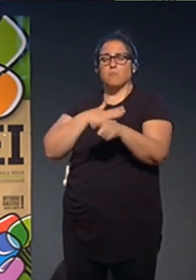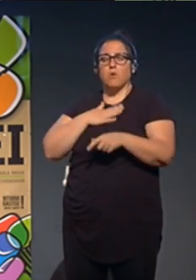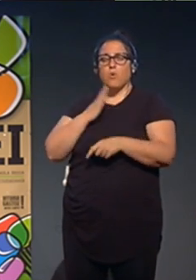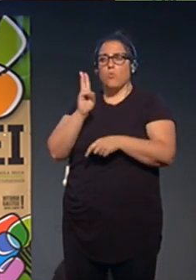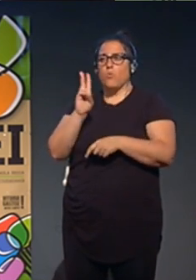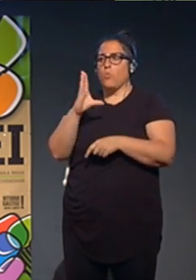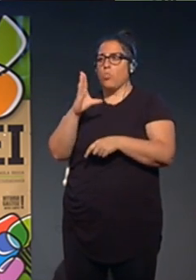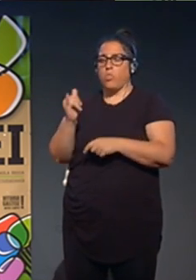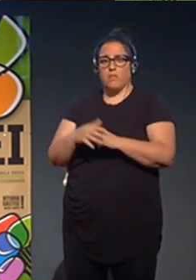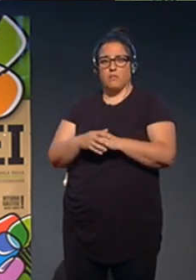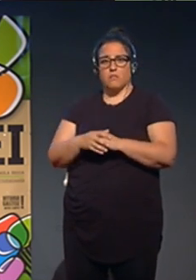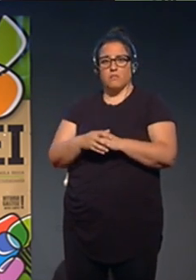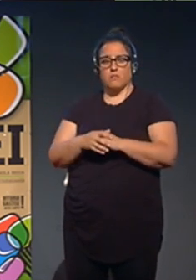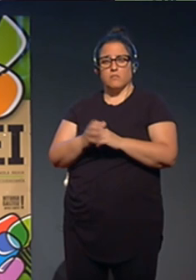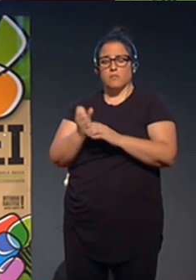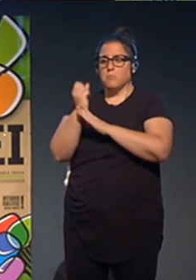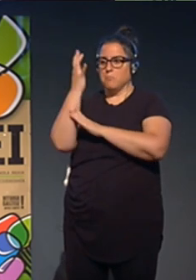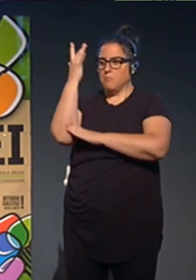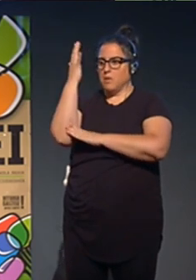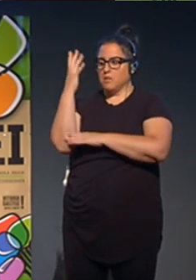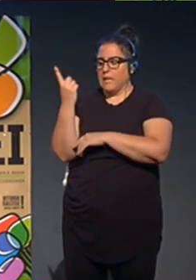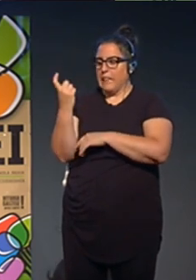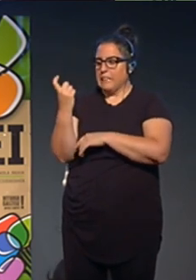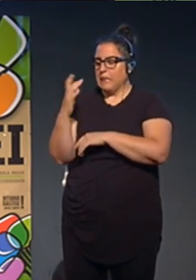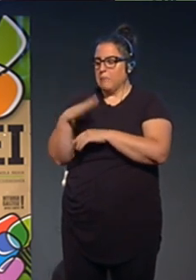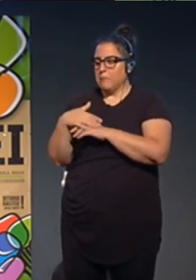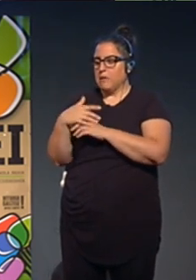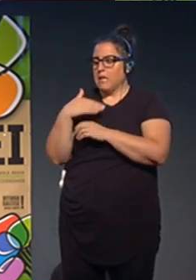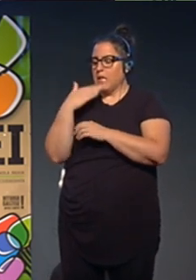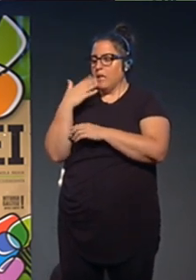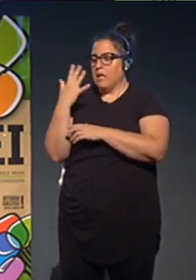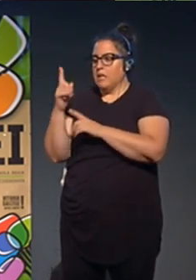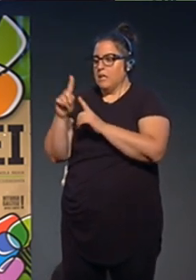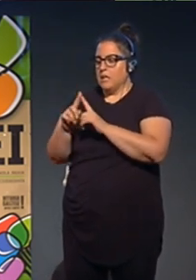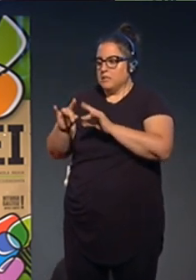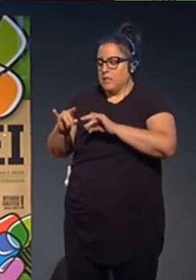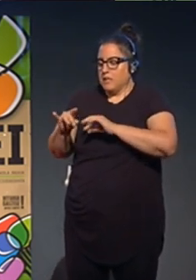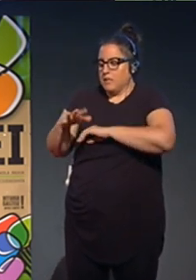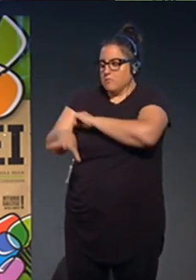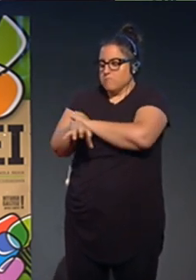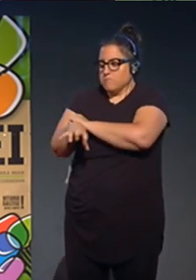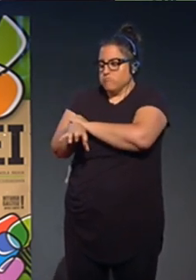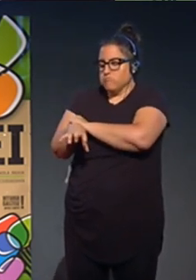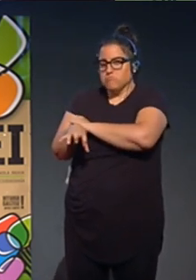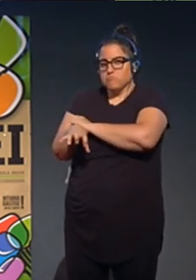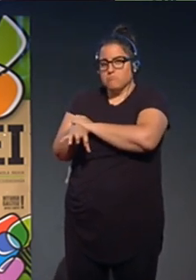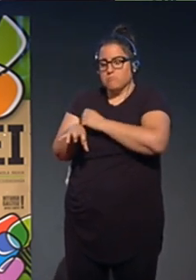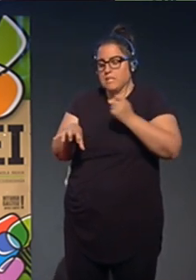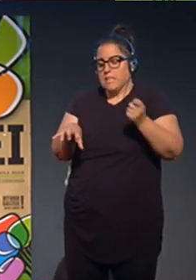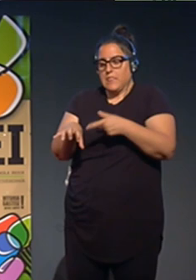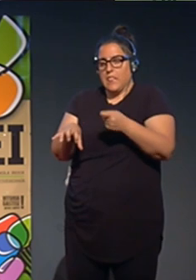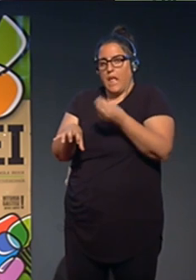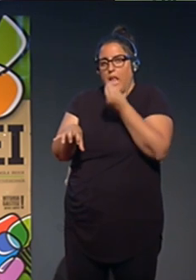el suelo lo necesitan las plantas no ya para alimentarse sino para que no se caigan es el anclaje en el que se mantienen pero tienes que darle